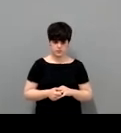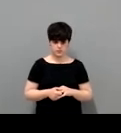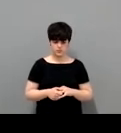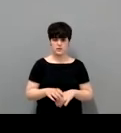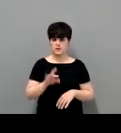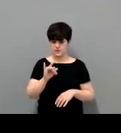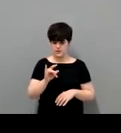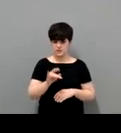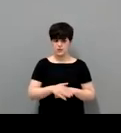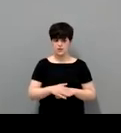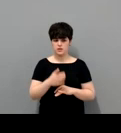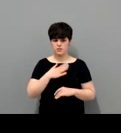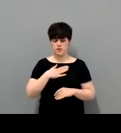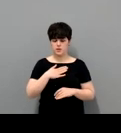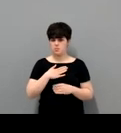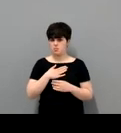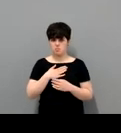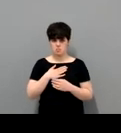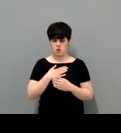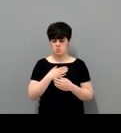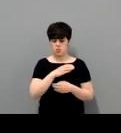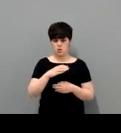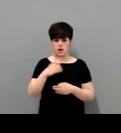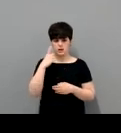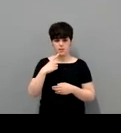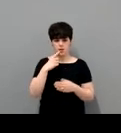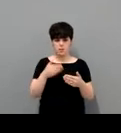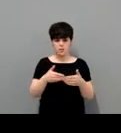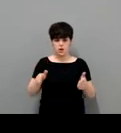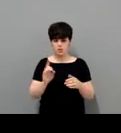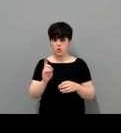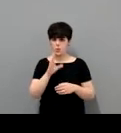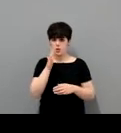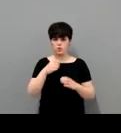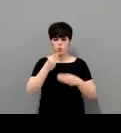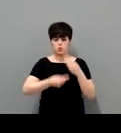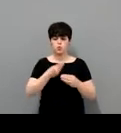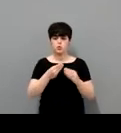así es, a mí no me quisieron abrir una cuenta en un banco por usar mi comunicador.